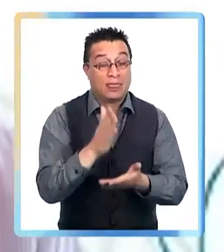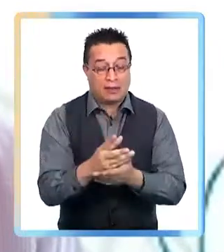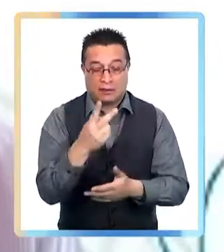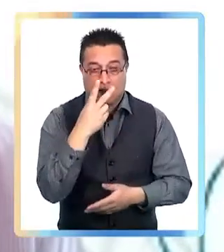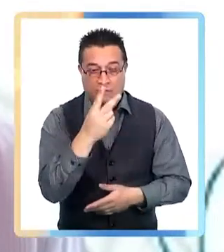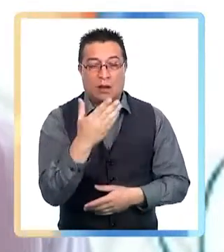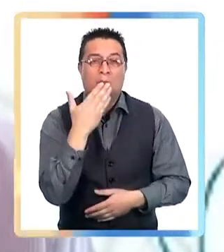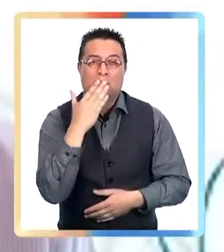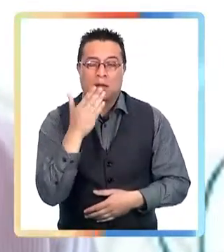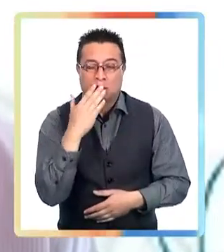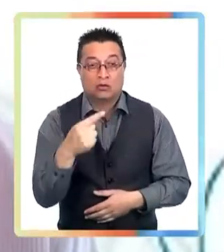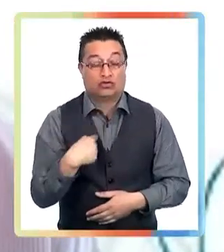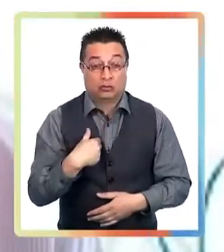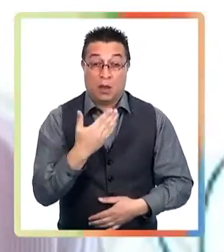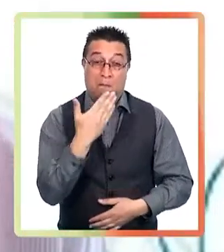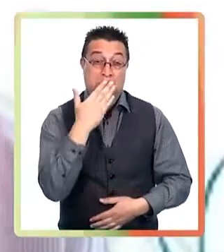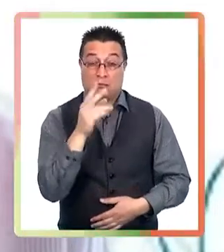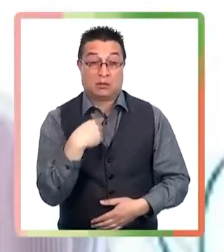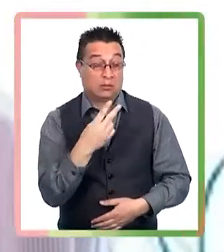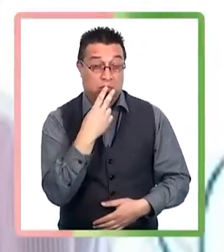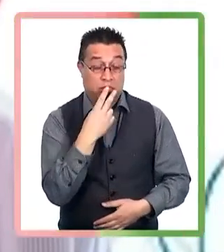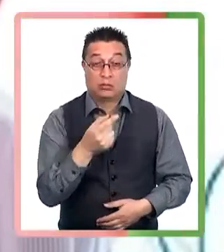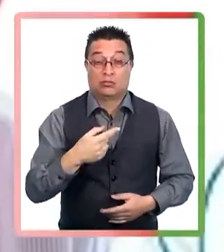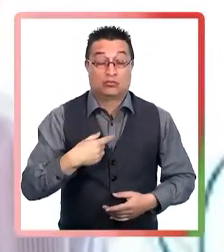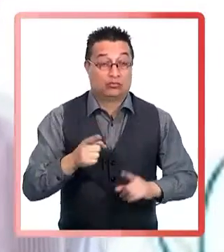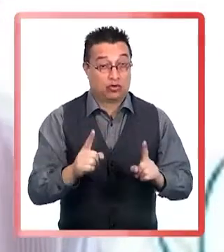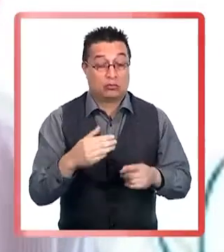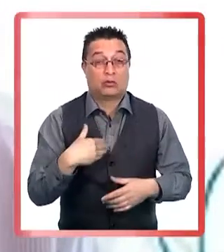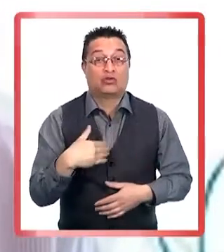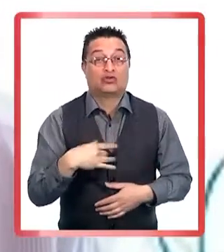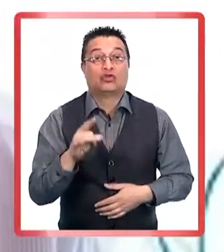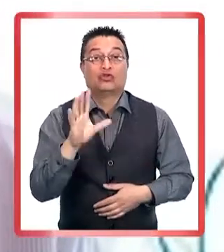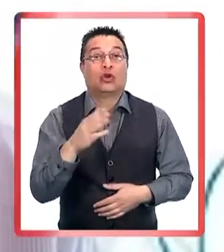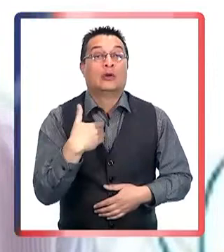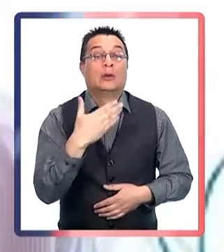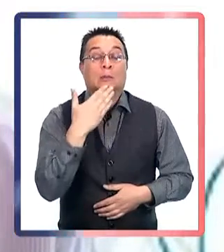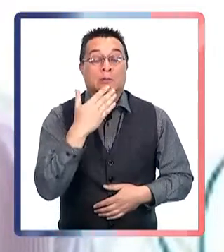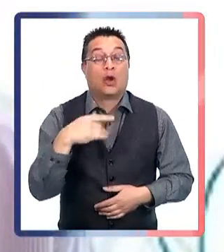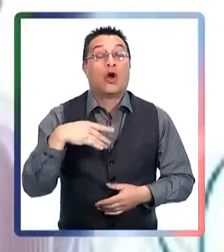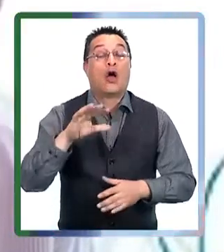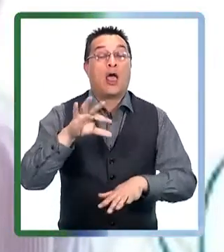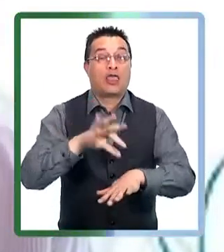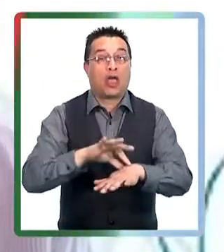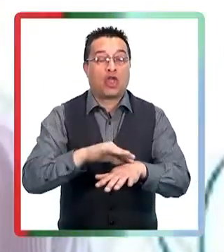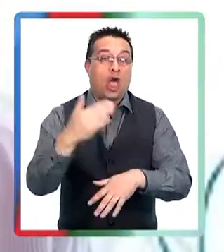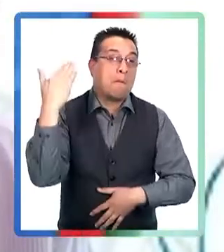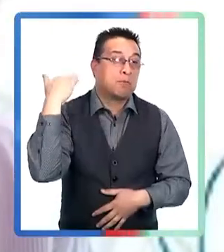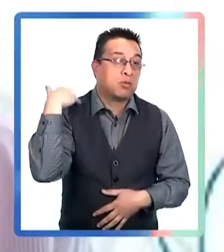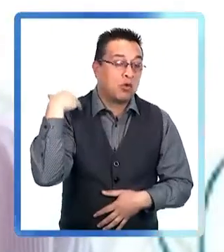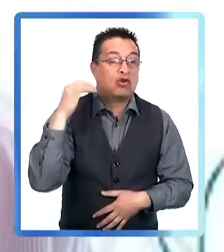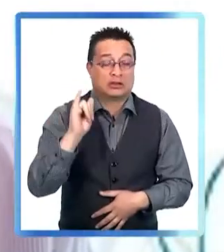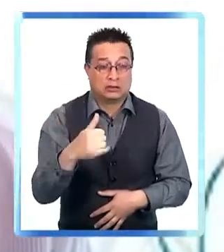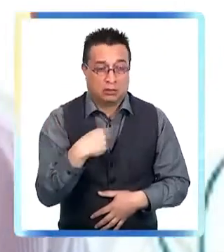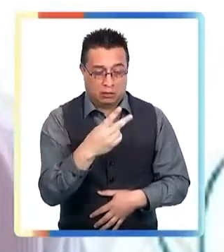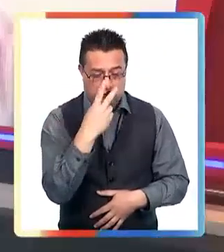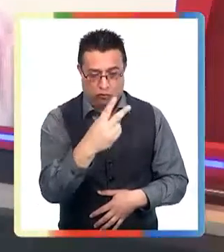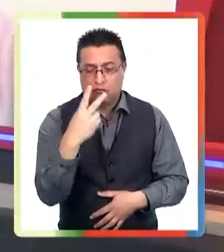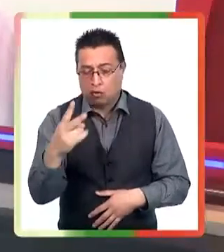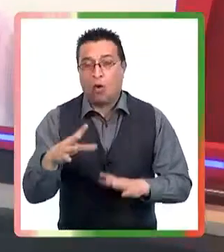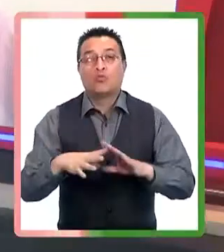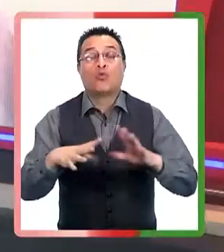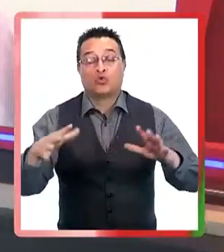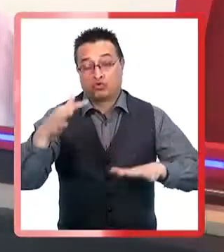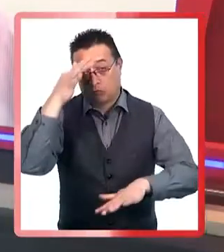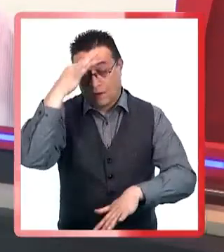que verlos los expertos. Yo no soy experto en tabaco. Ya, yo soy un internista broncopulmonar que me ha tocado ver muchos y sigo viendo muchos